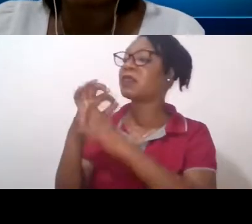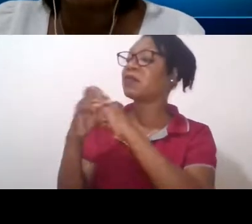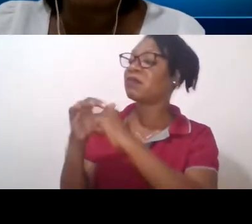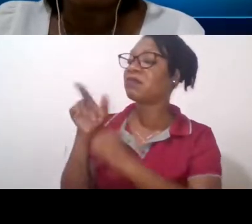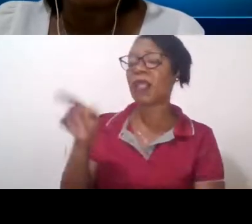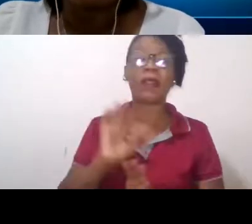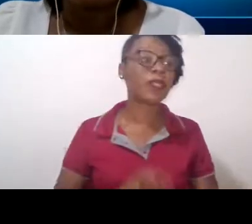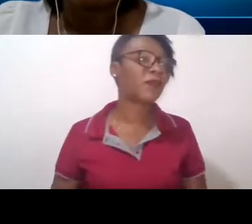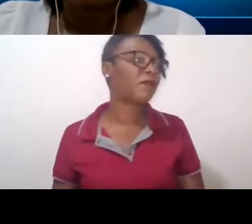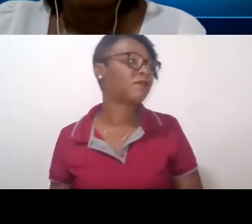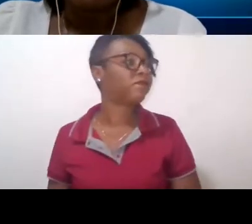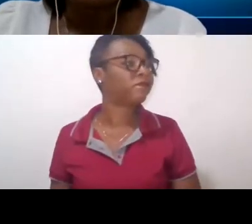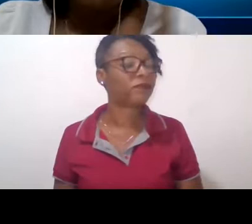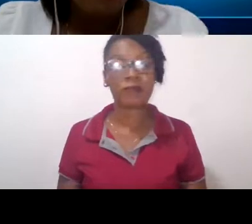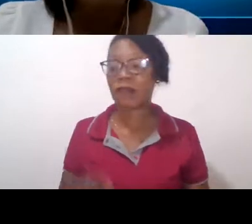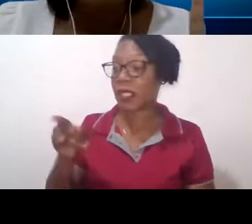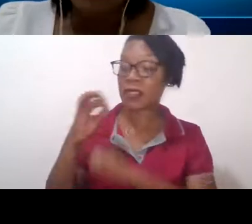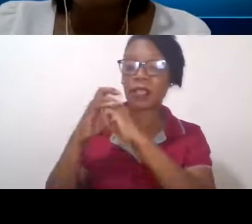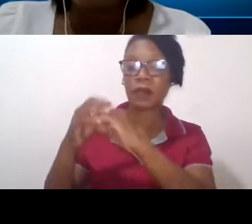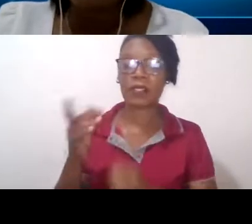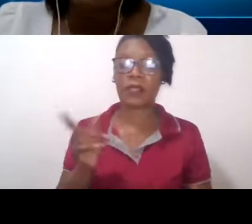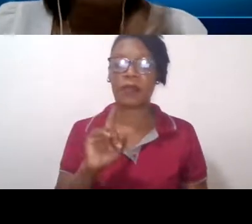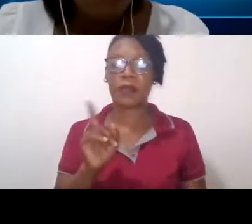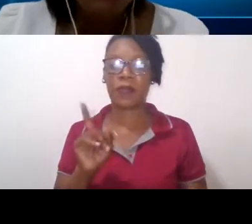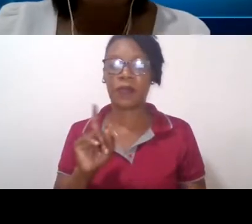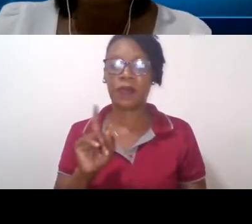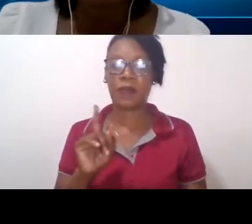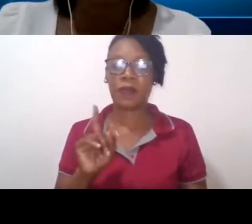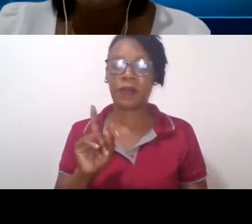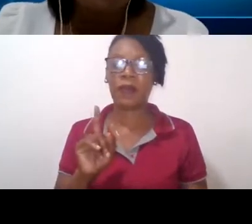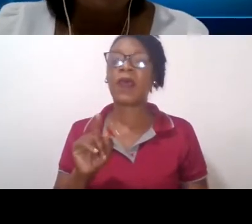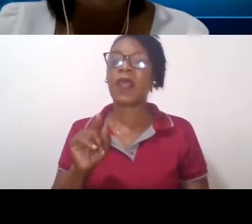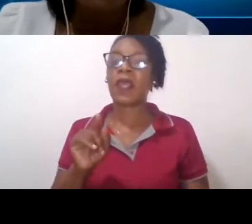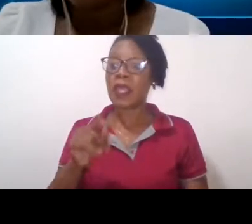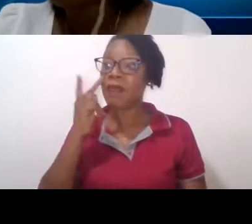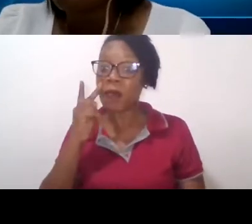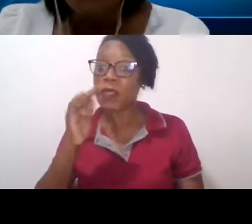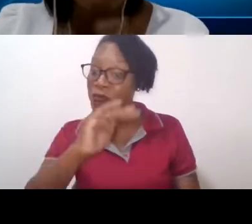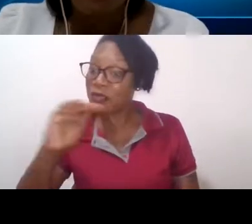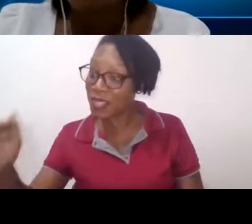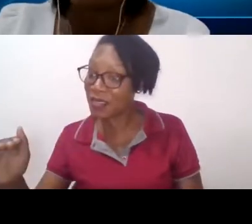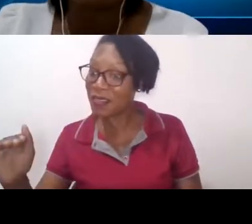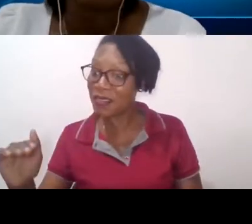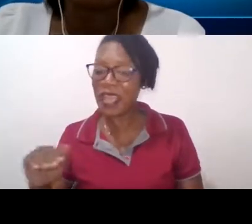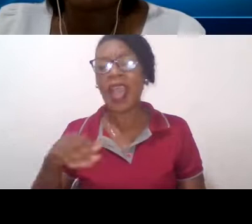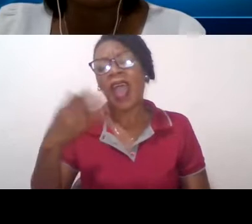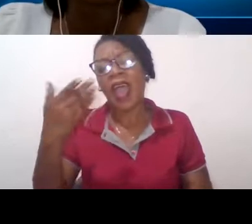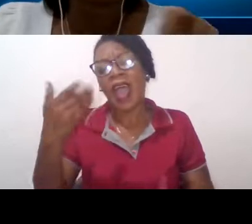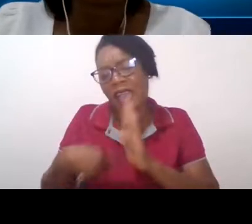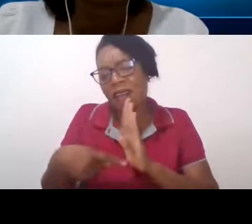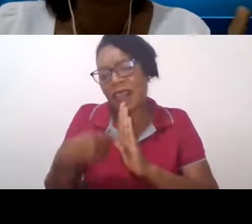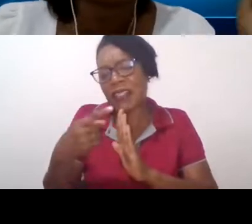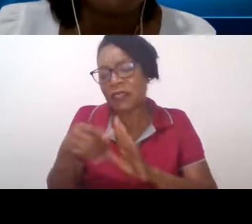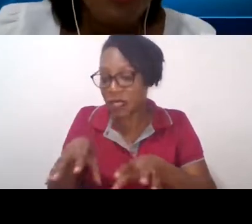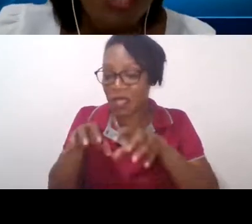el autista. Y nos olvidamos que es un niño y que muchas de las reacciones que tiene no es por la condición de autista,